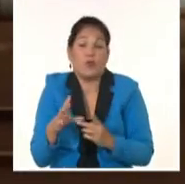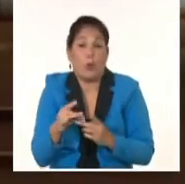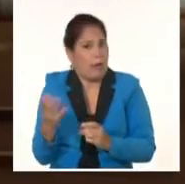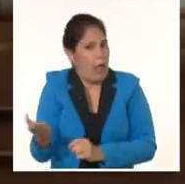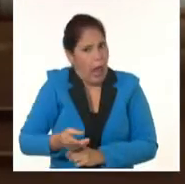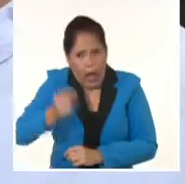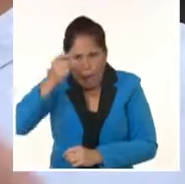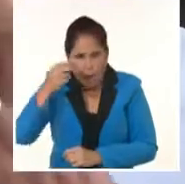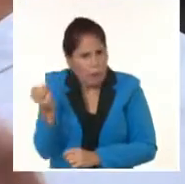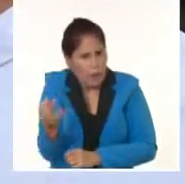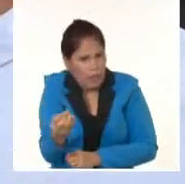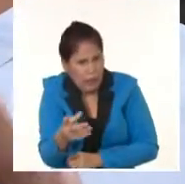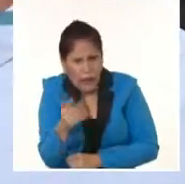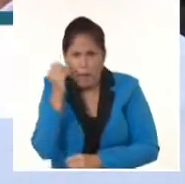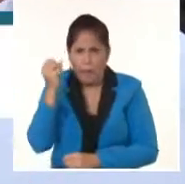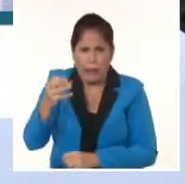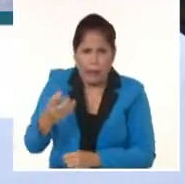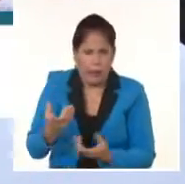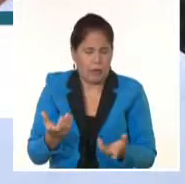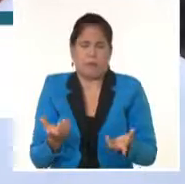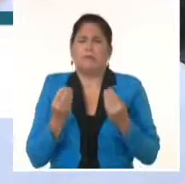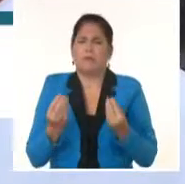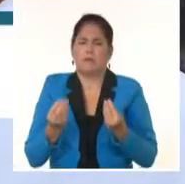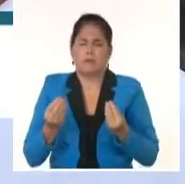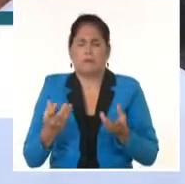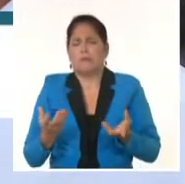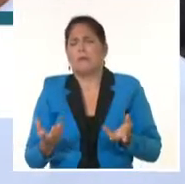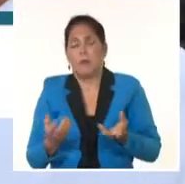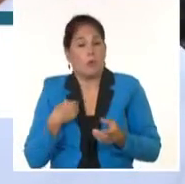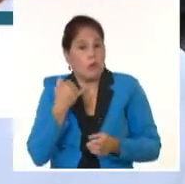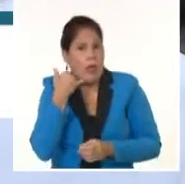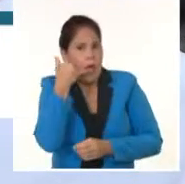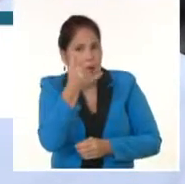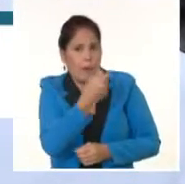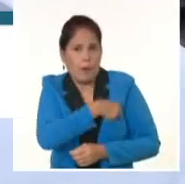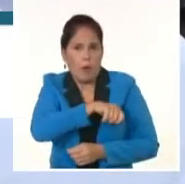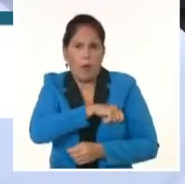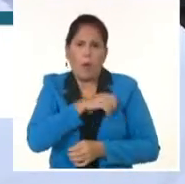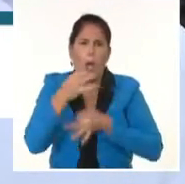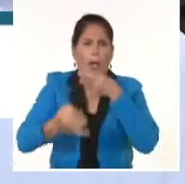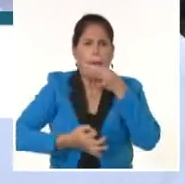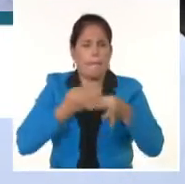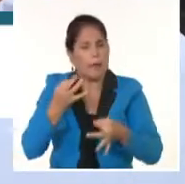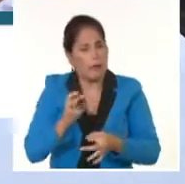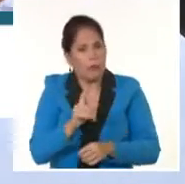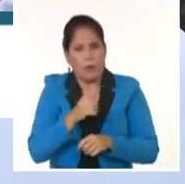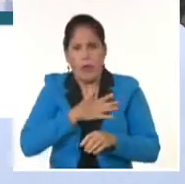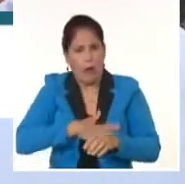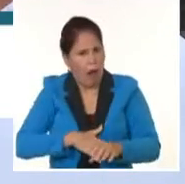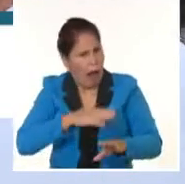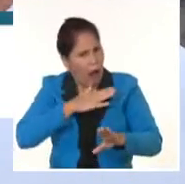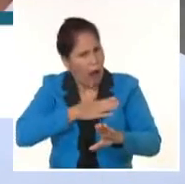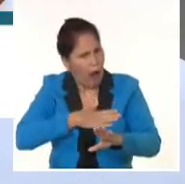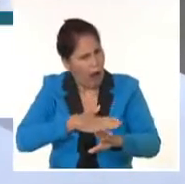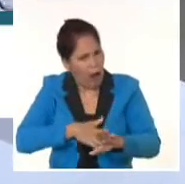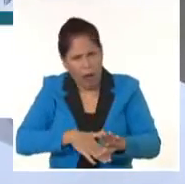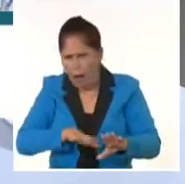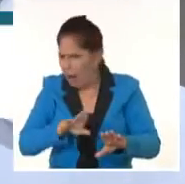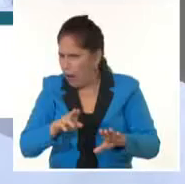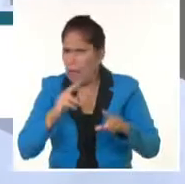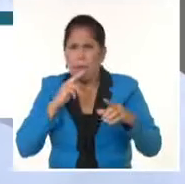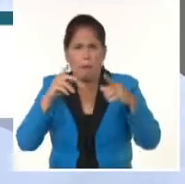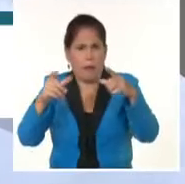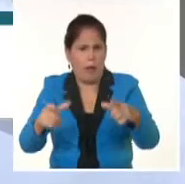las autoridades. Y ahí, nos comunicamos con la población explicándole qué es lo que había pasado, había sido